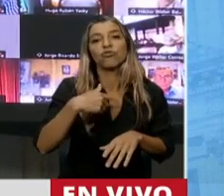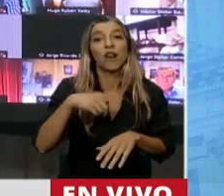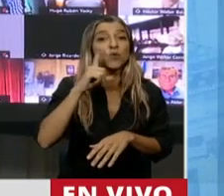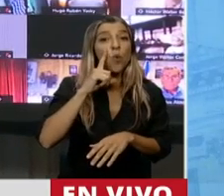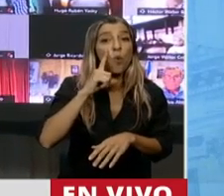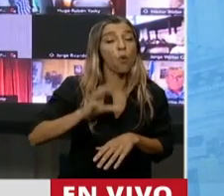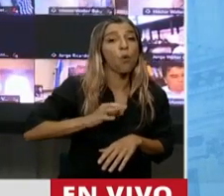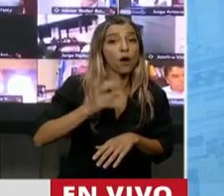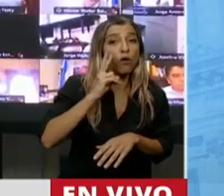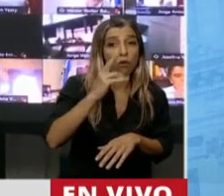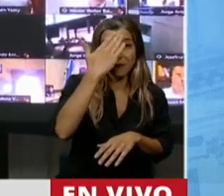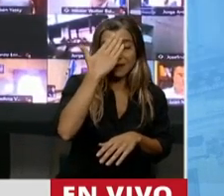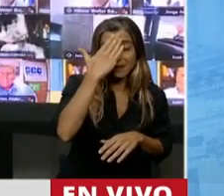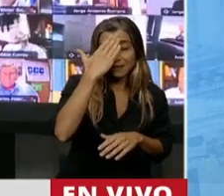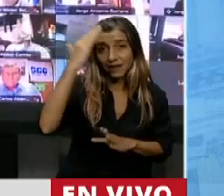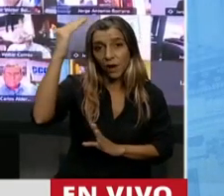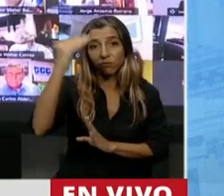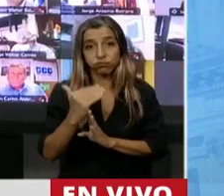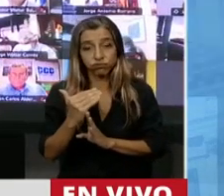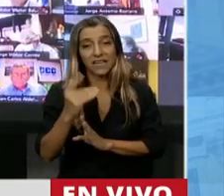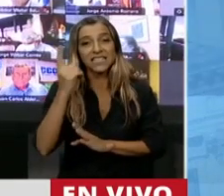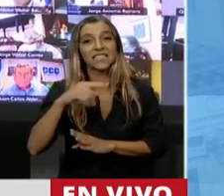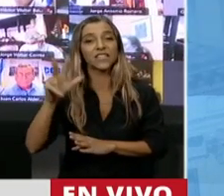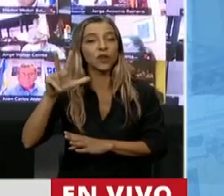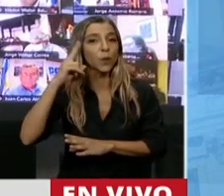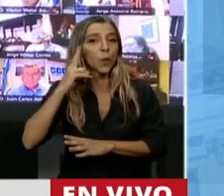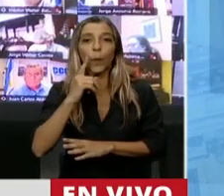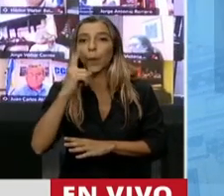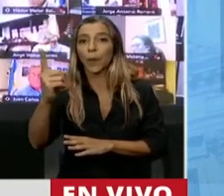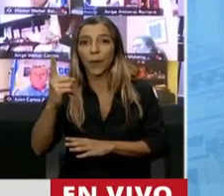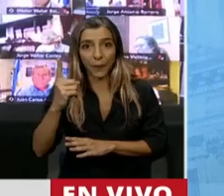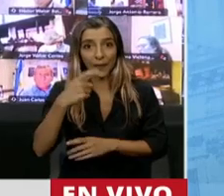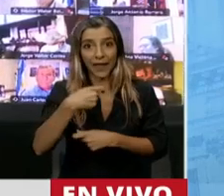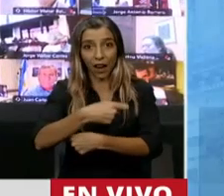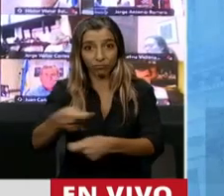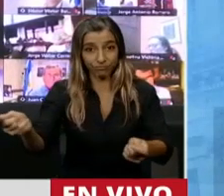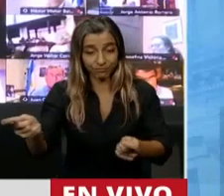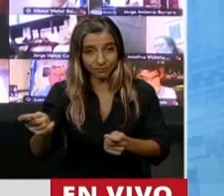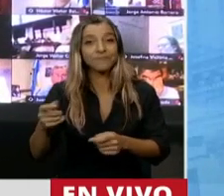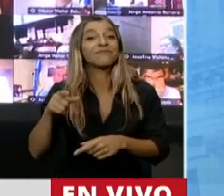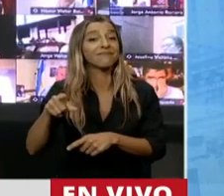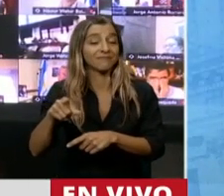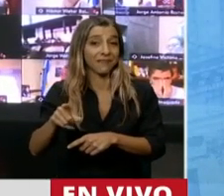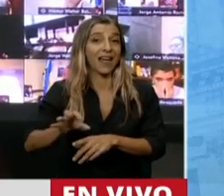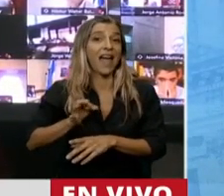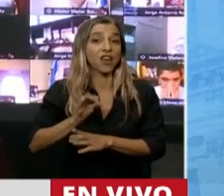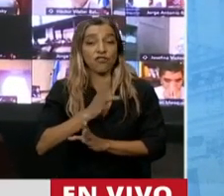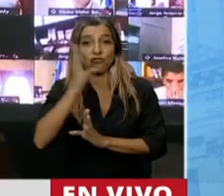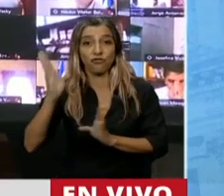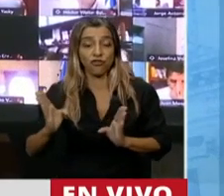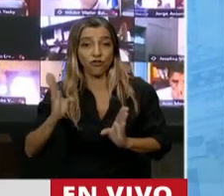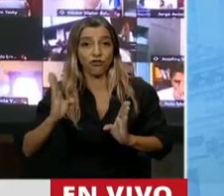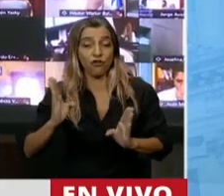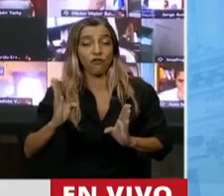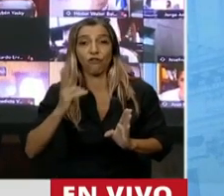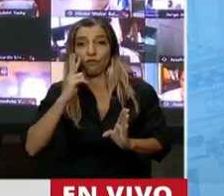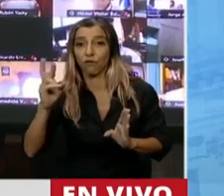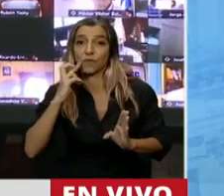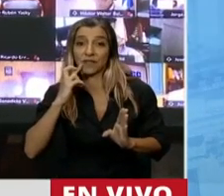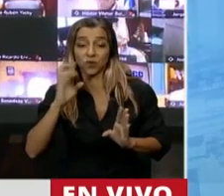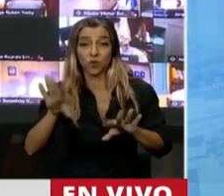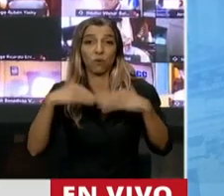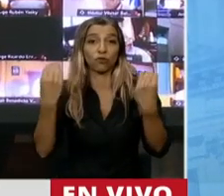a 539.000 beneficiarios en julio del 2019. Es decir, hubo una caída